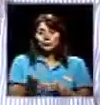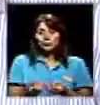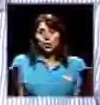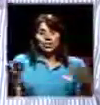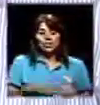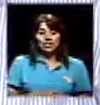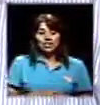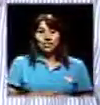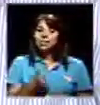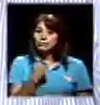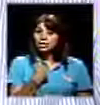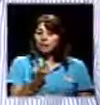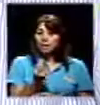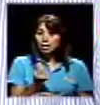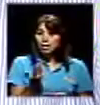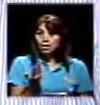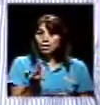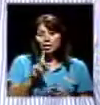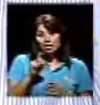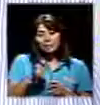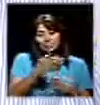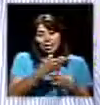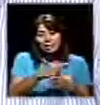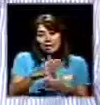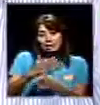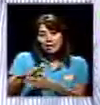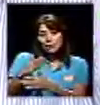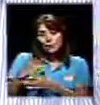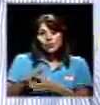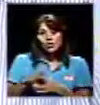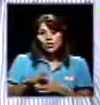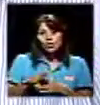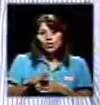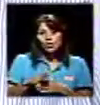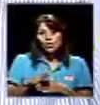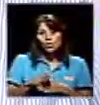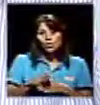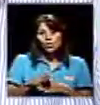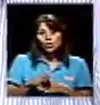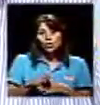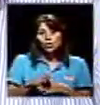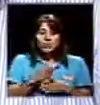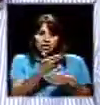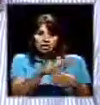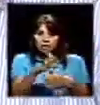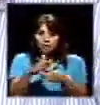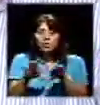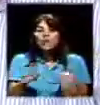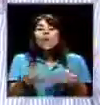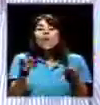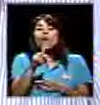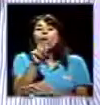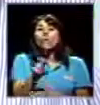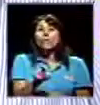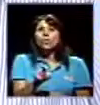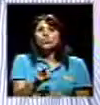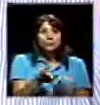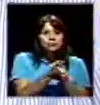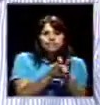dineros y necesitan distribuirlos. ¿De qué manera queremos que lo hagan? De la manera más eficiente